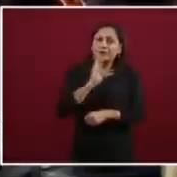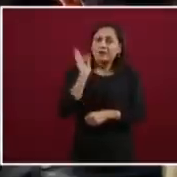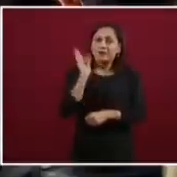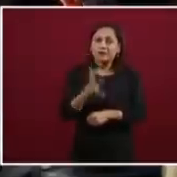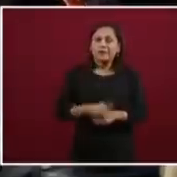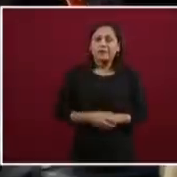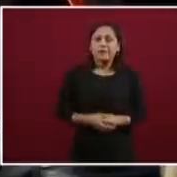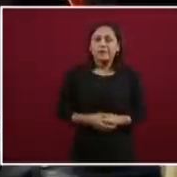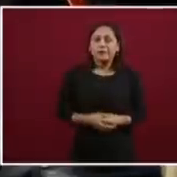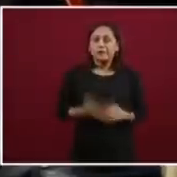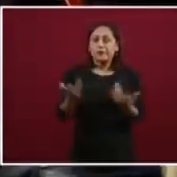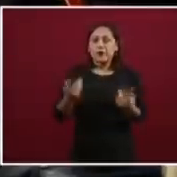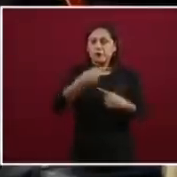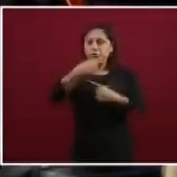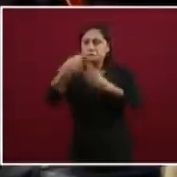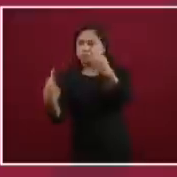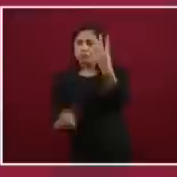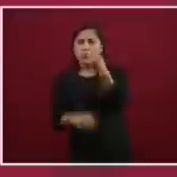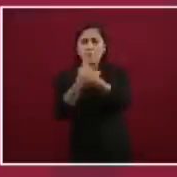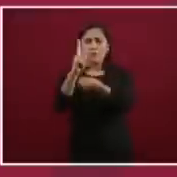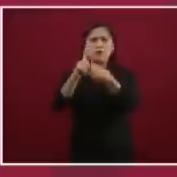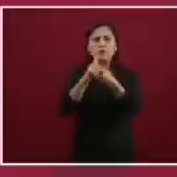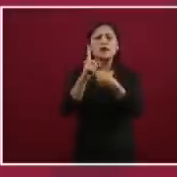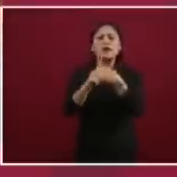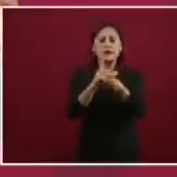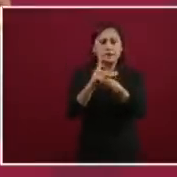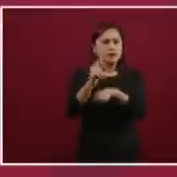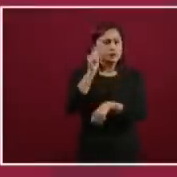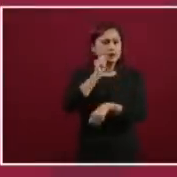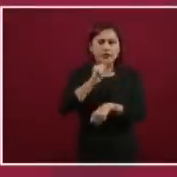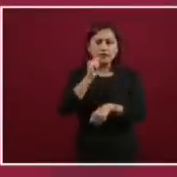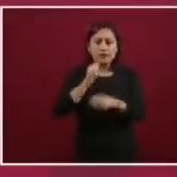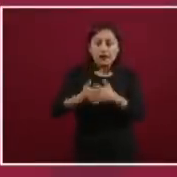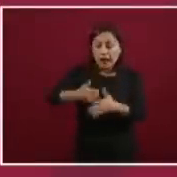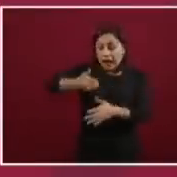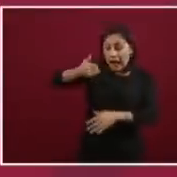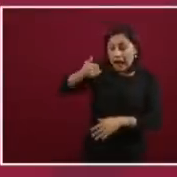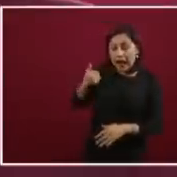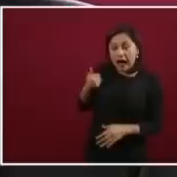en todo es mejor prevenir que lamentar